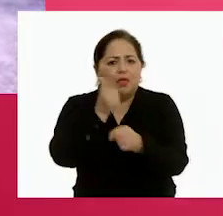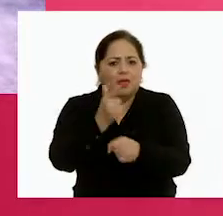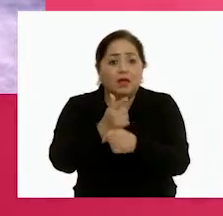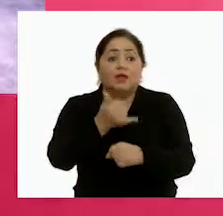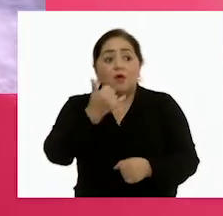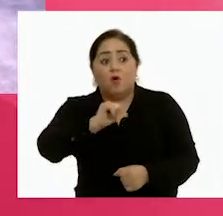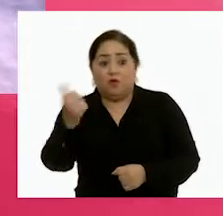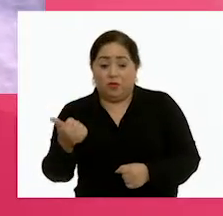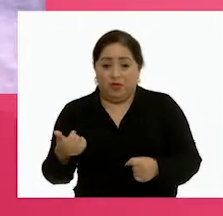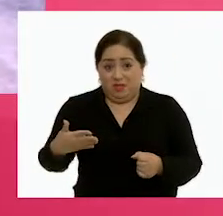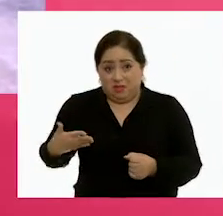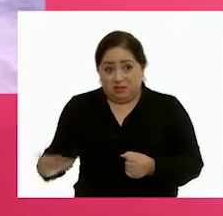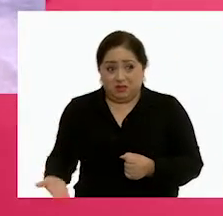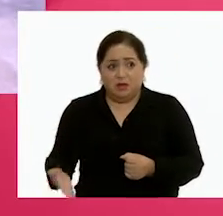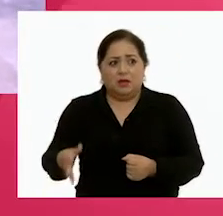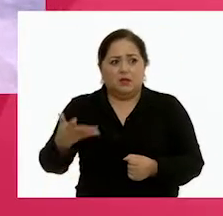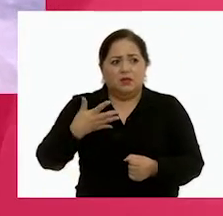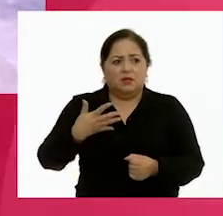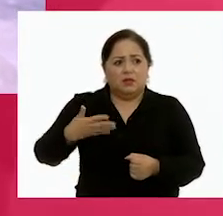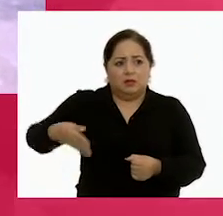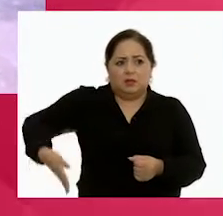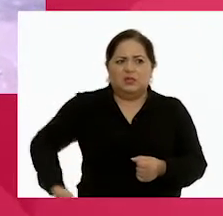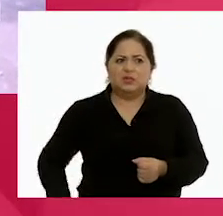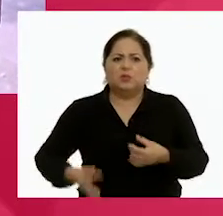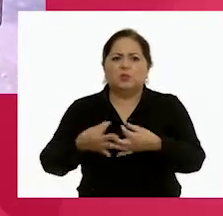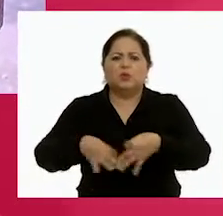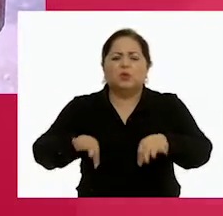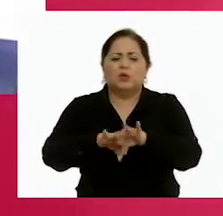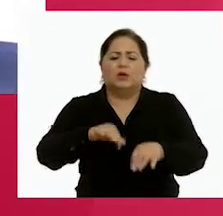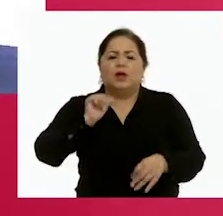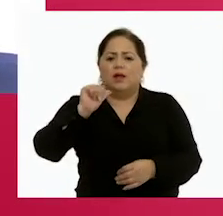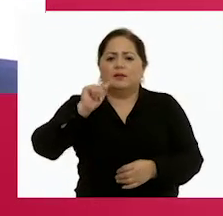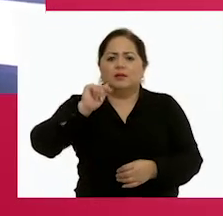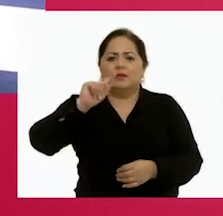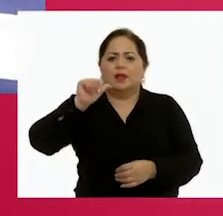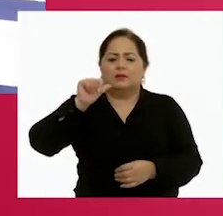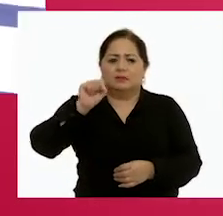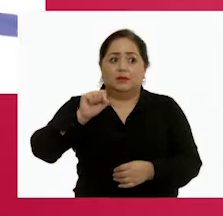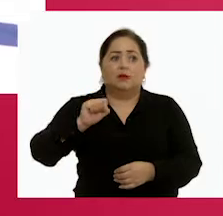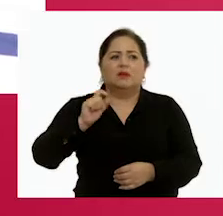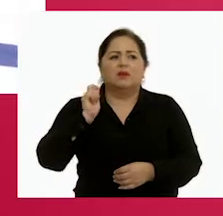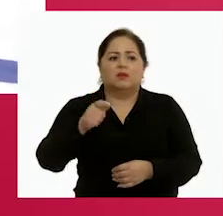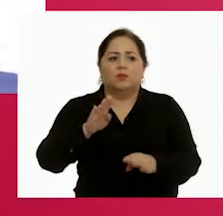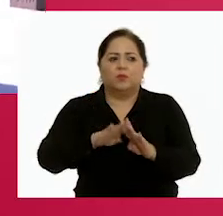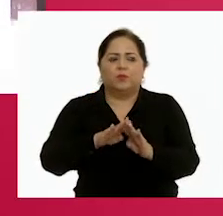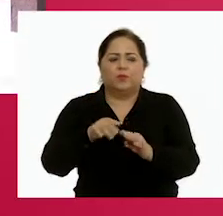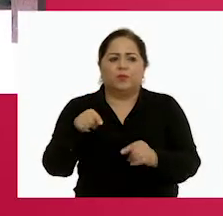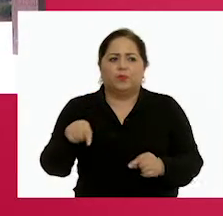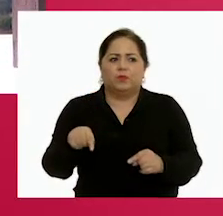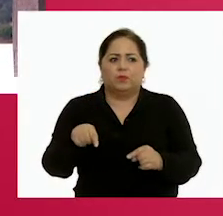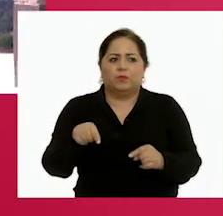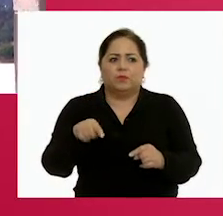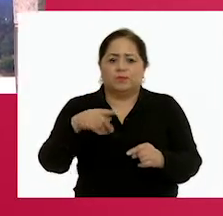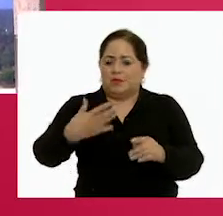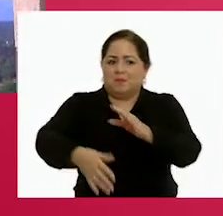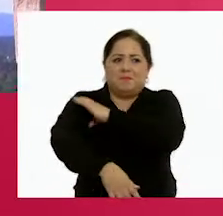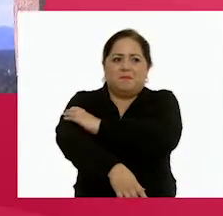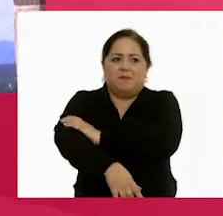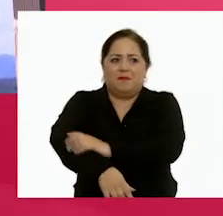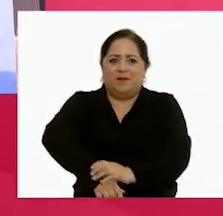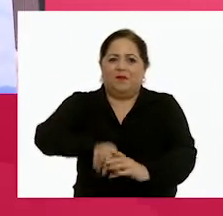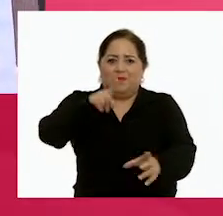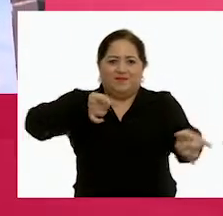del lado derecho porta un arma que es muy importante, que es el atlas. El atlas es un arma que es una extensión del brazo donde tú